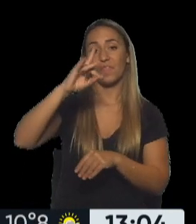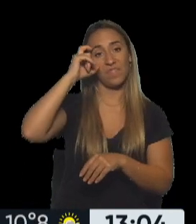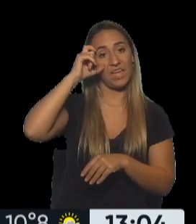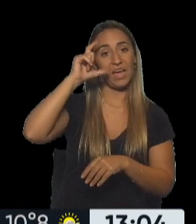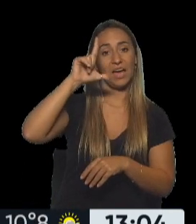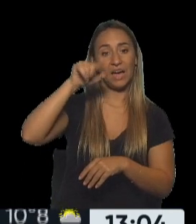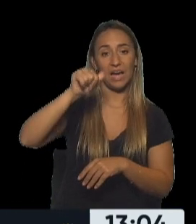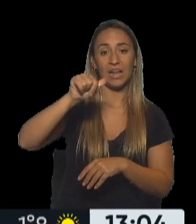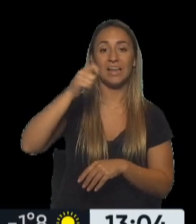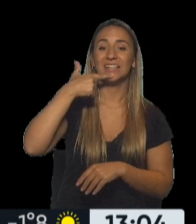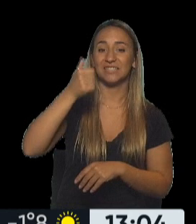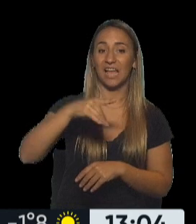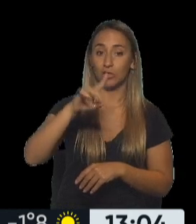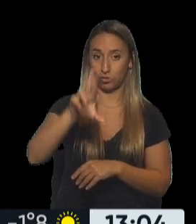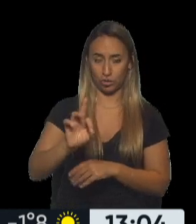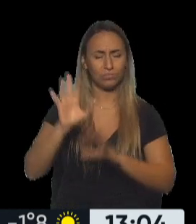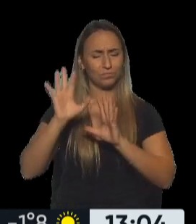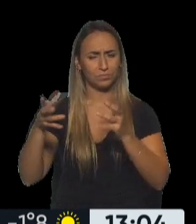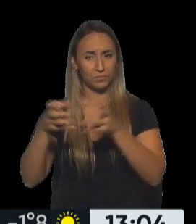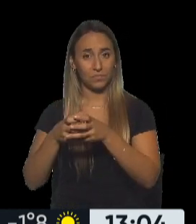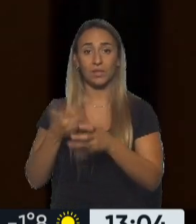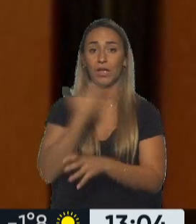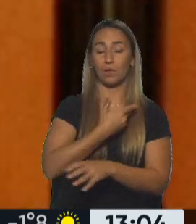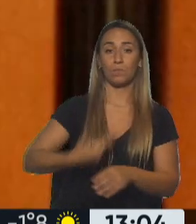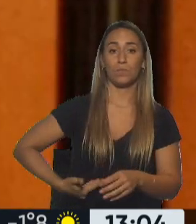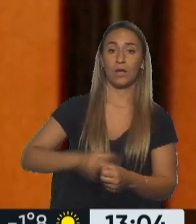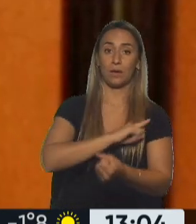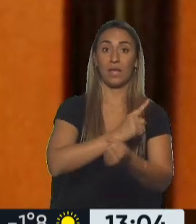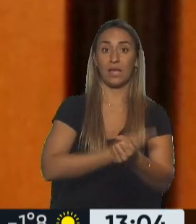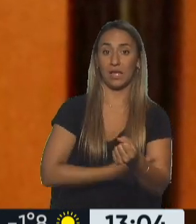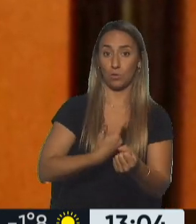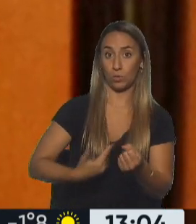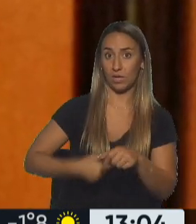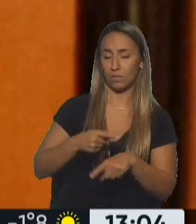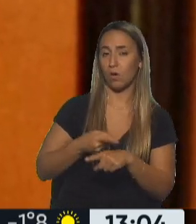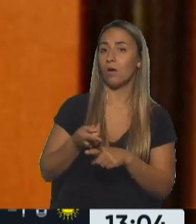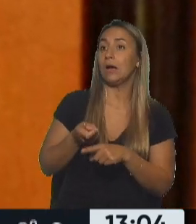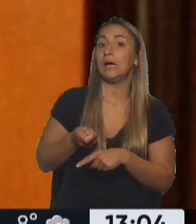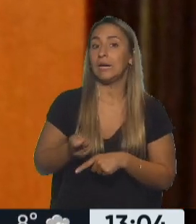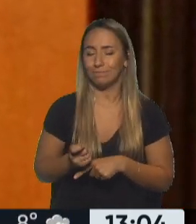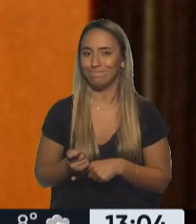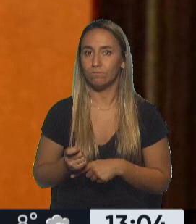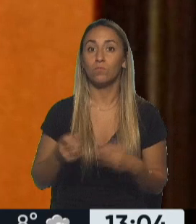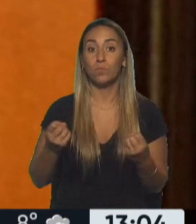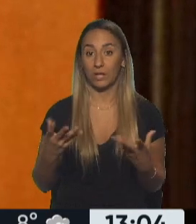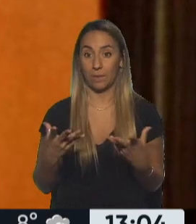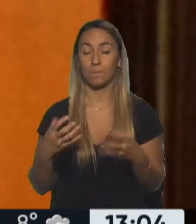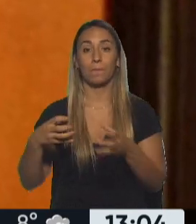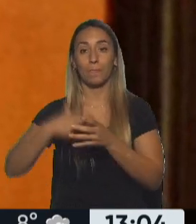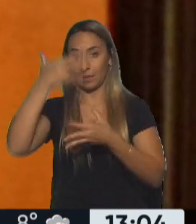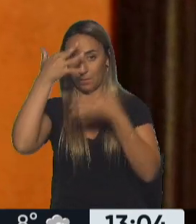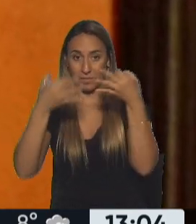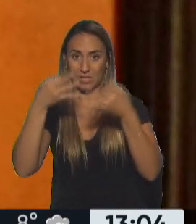Sandro la solicitud del ejecutivo nacional en principio no avanzaría porque el cuerpo el consejo de la magistratura